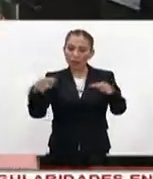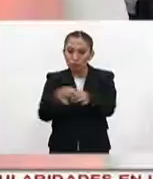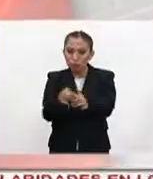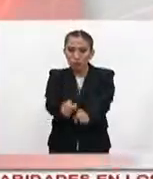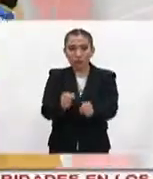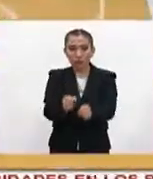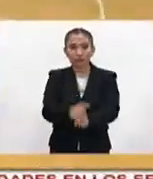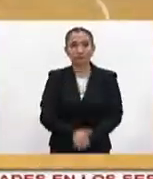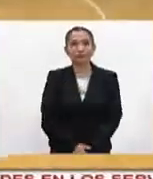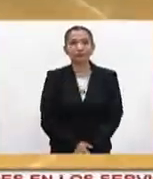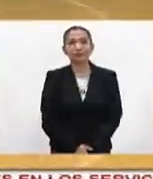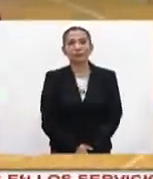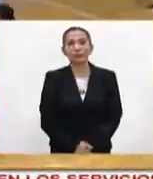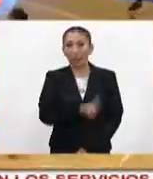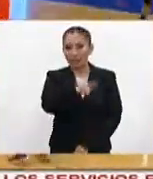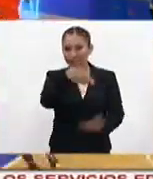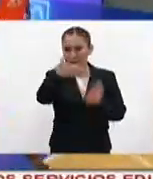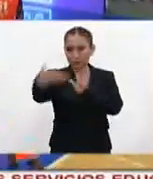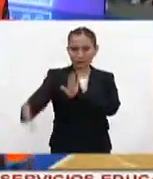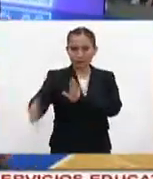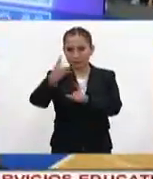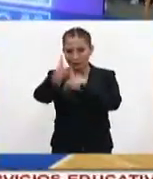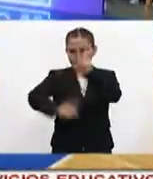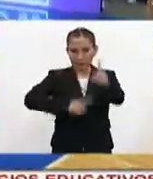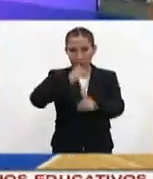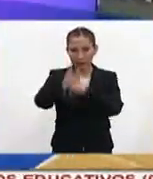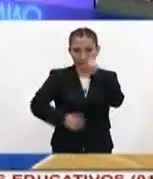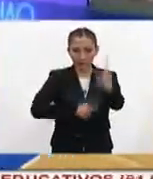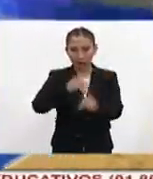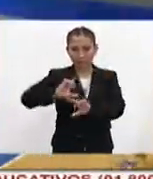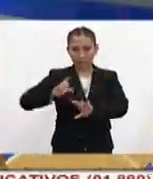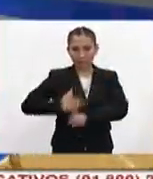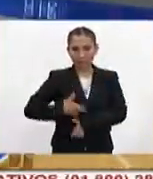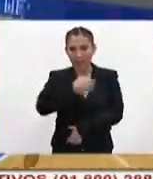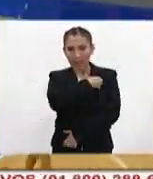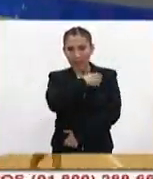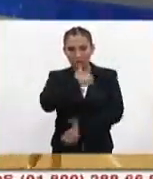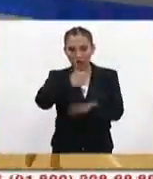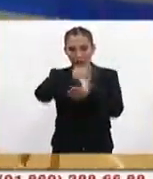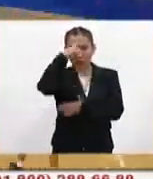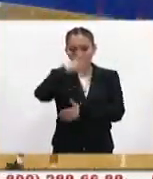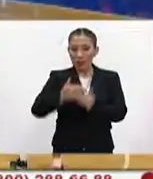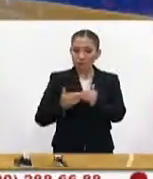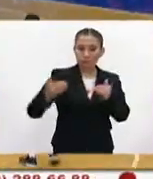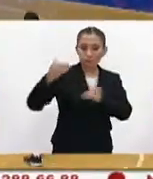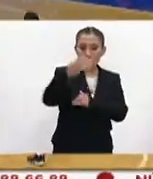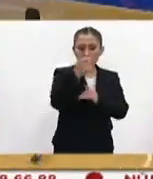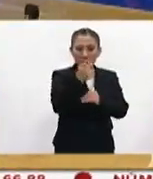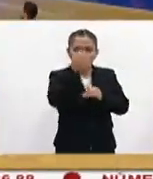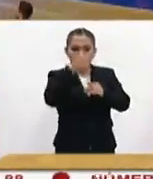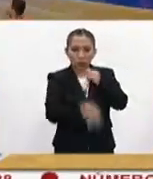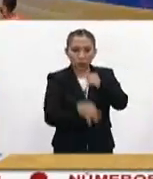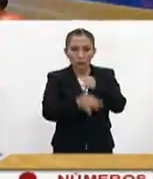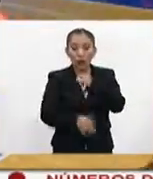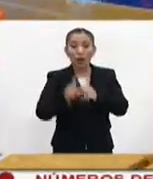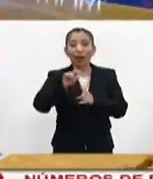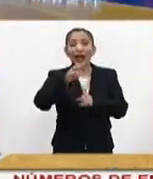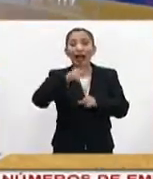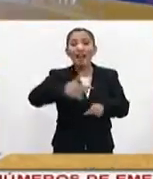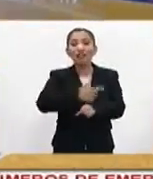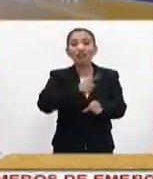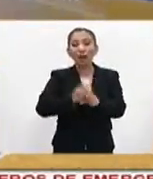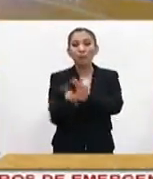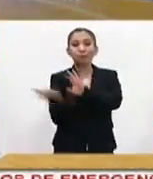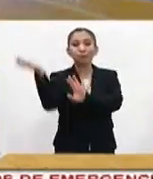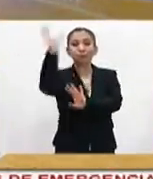radian. Y más adelante en los deportes, los capitanes de la Ciudad de México avanzan a las semifinales en la Liga Nacional